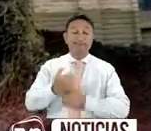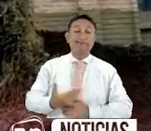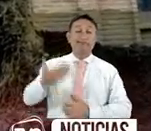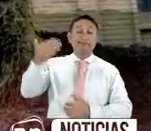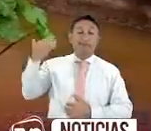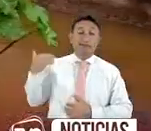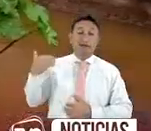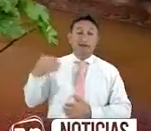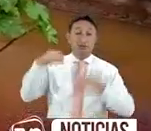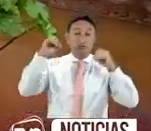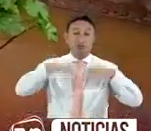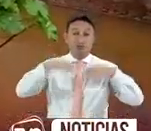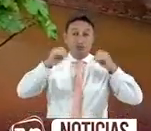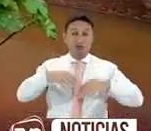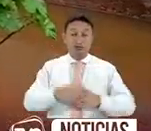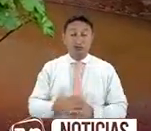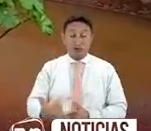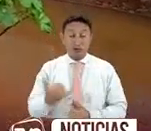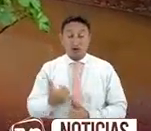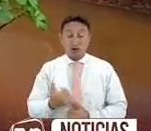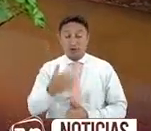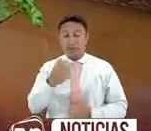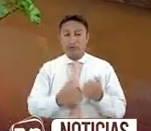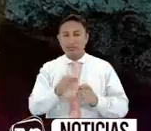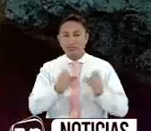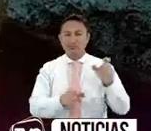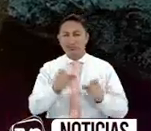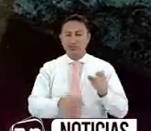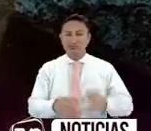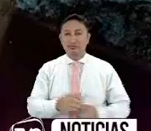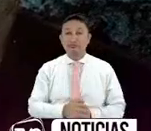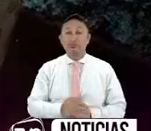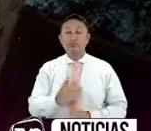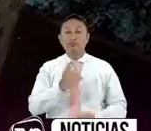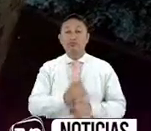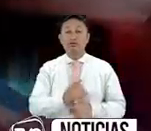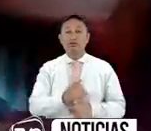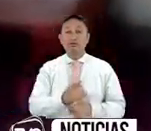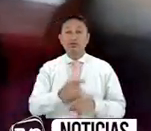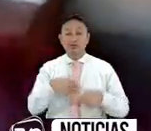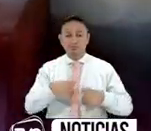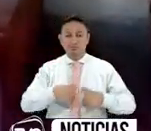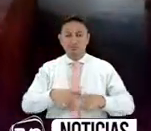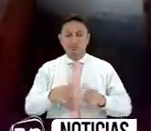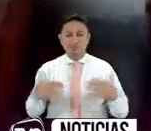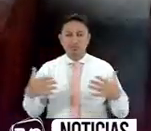lluvias sin duda han calado en sus habitantes es por eso que el miedo